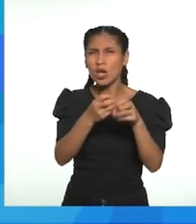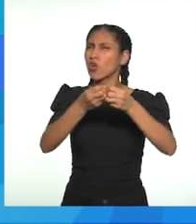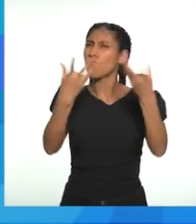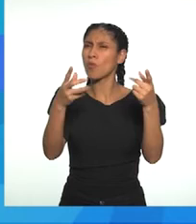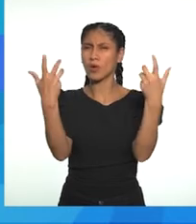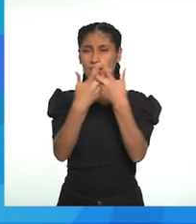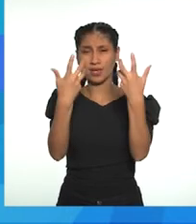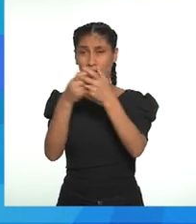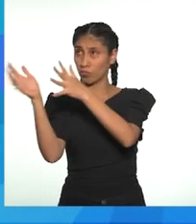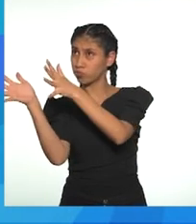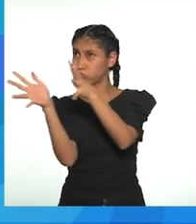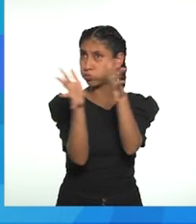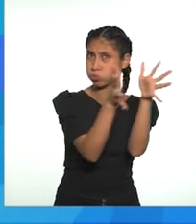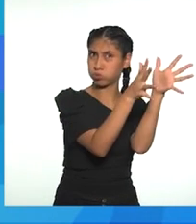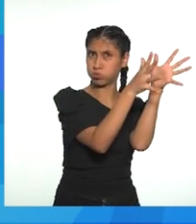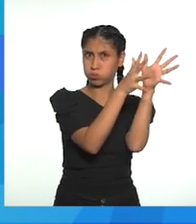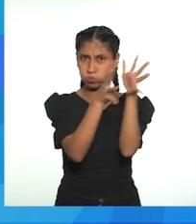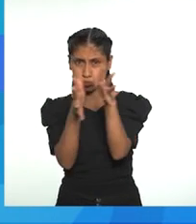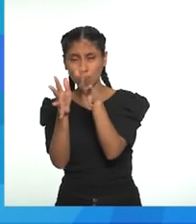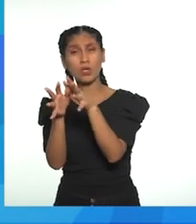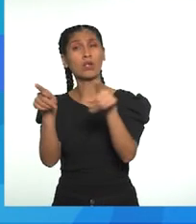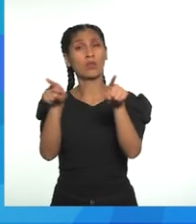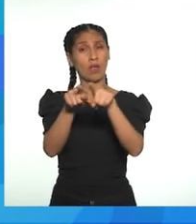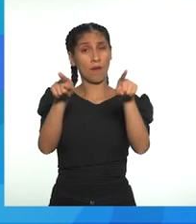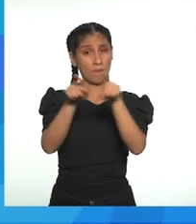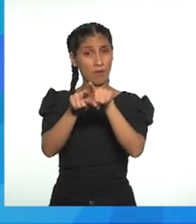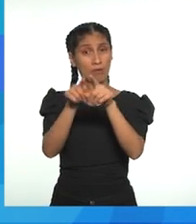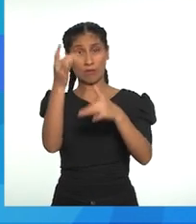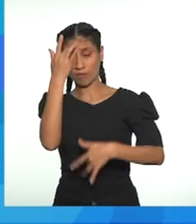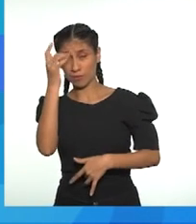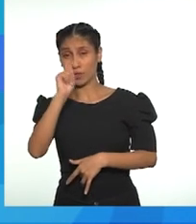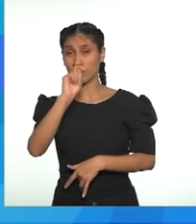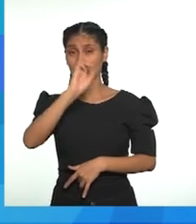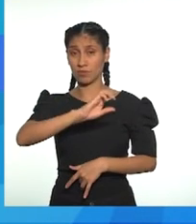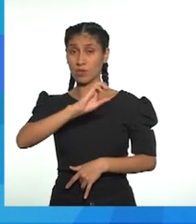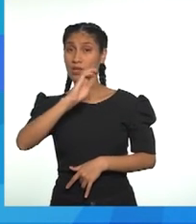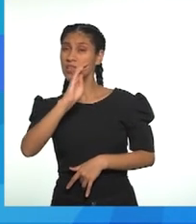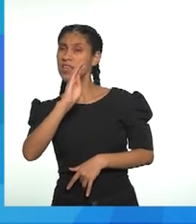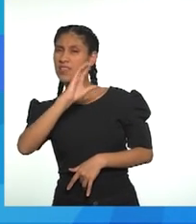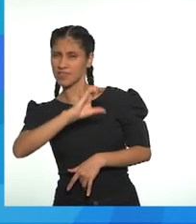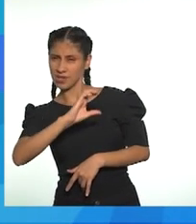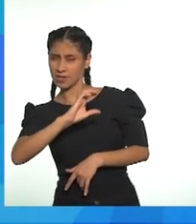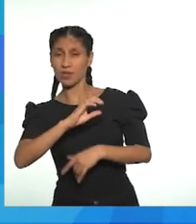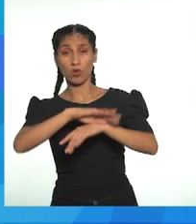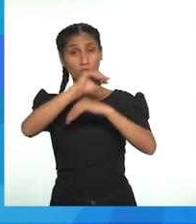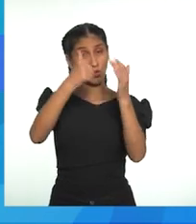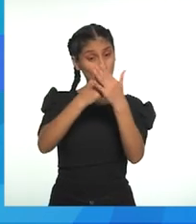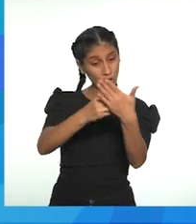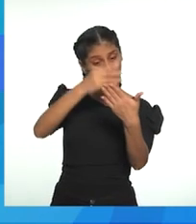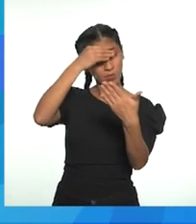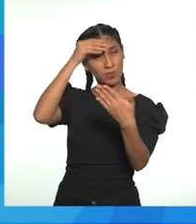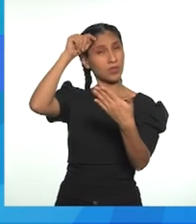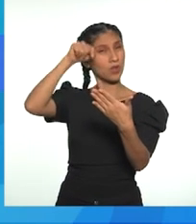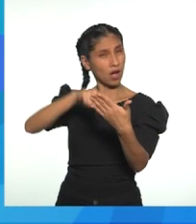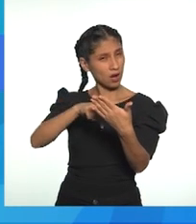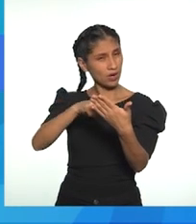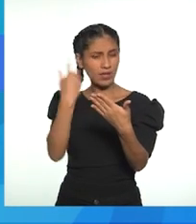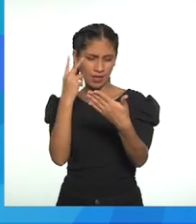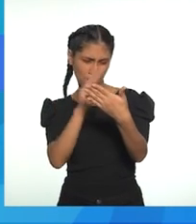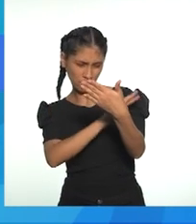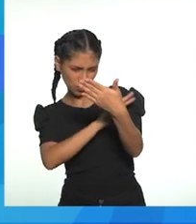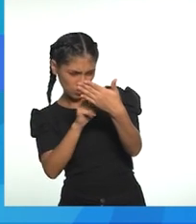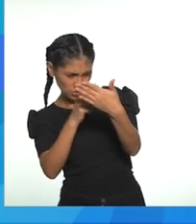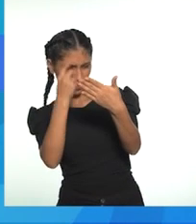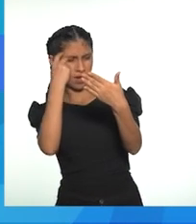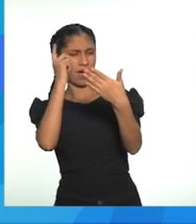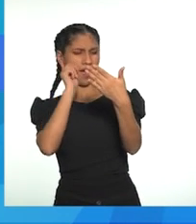relación armoniosa con el ambiente frente a enfermedades respiratorias y la tuberculosis pulmonar en el contexto de la pandemia? Con lo aprendido en este